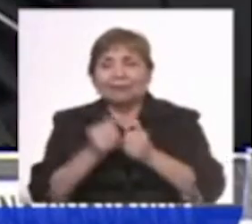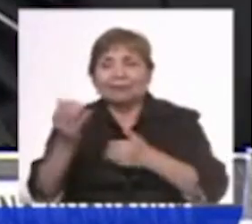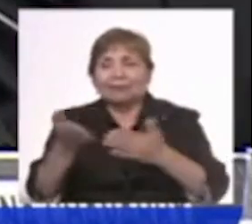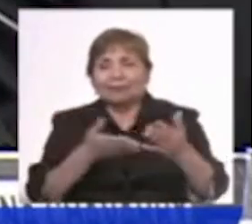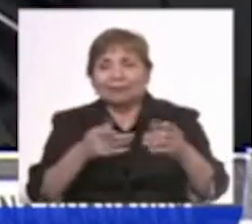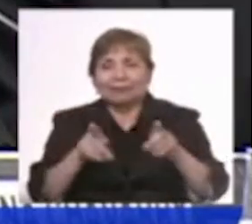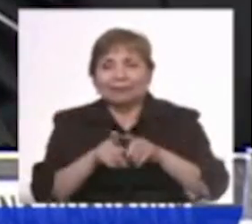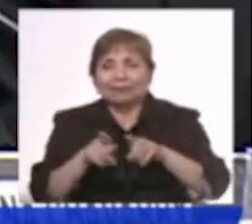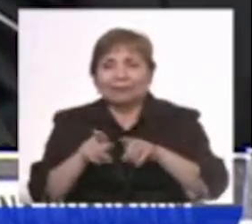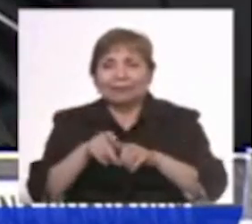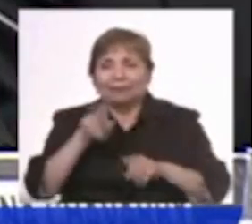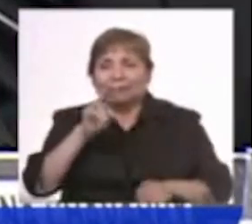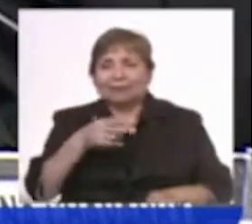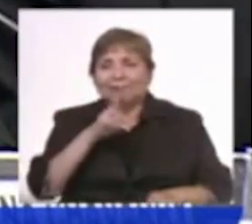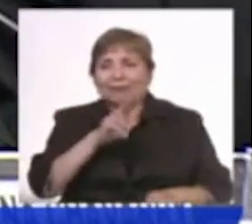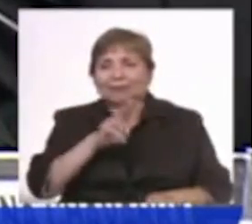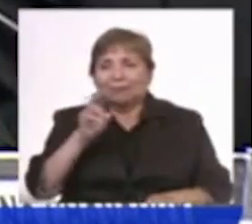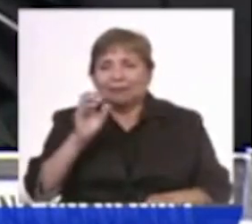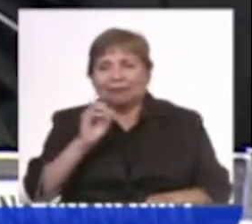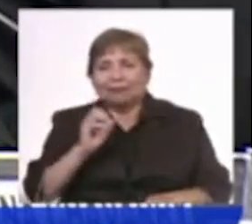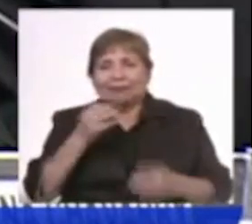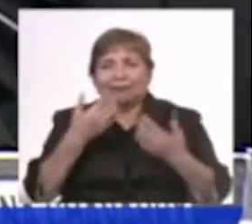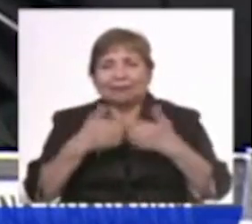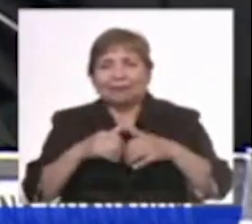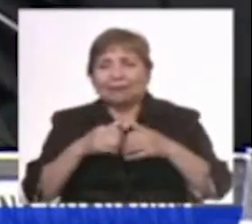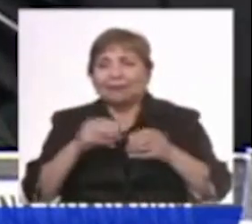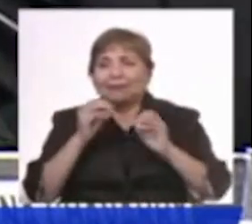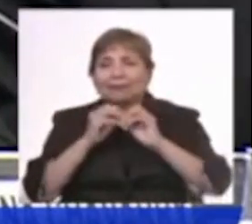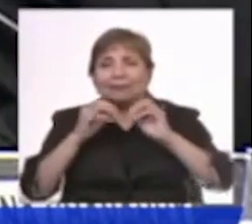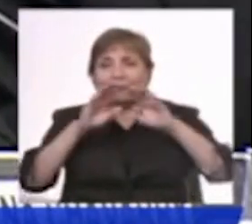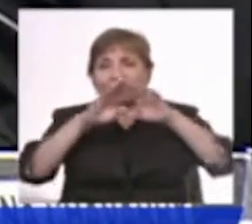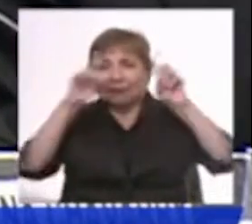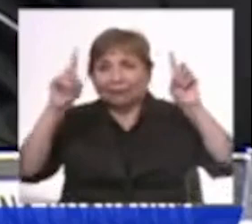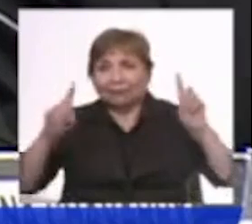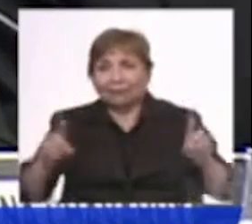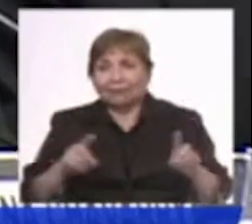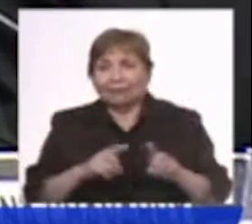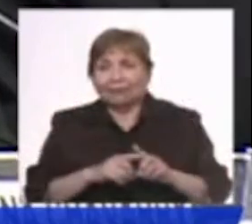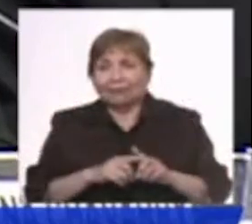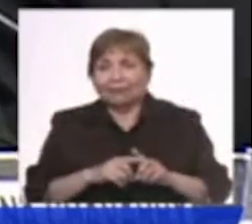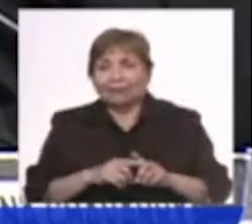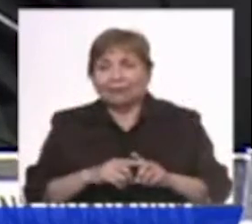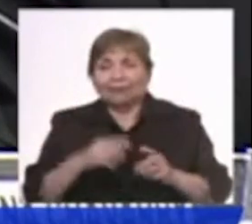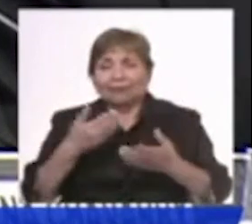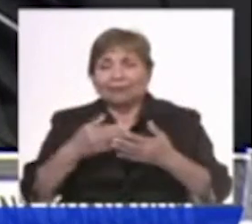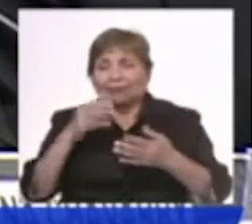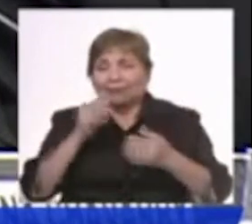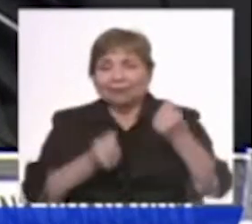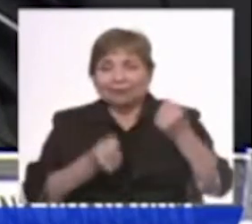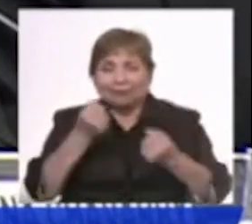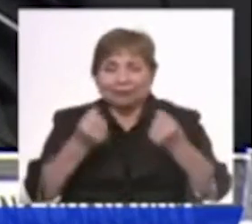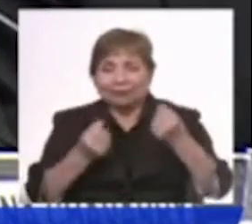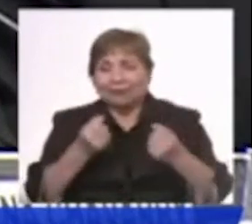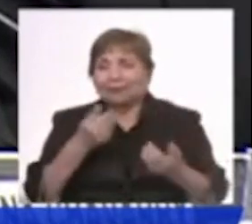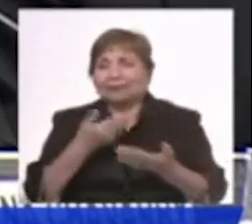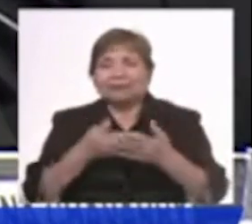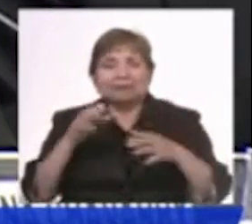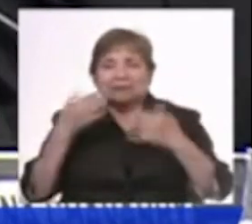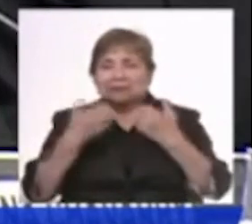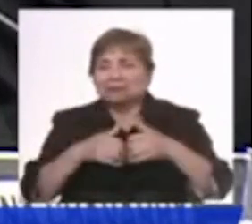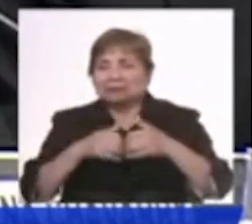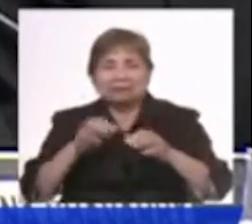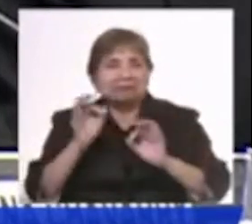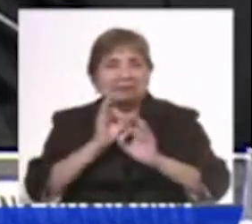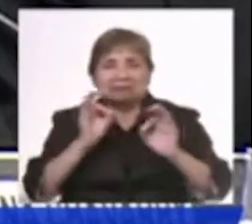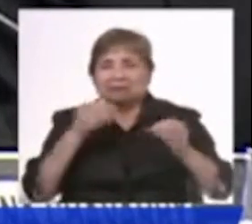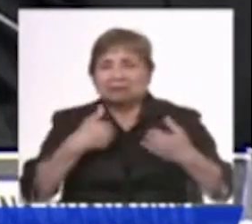servicio similar en el 2020, contratándose a una empresa que instalaba pantallas para antivirus en vehículos, y esa empresa ni siquiera